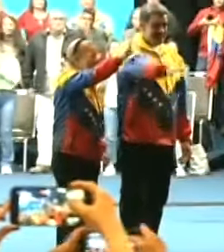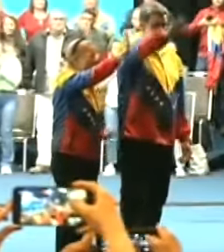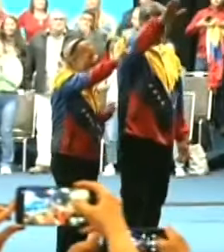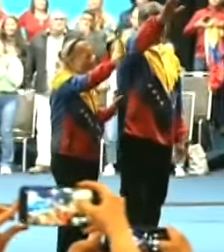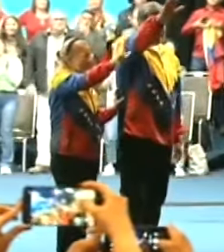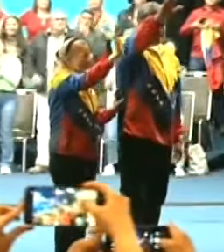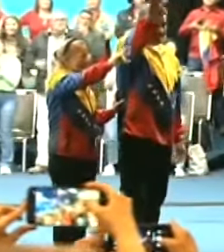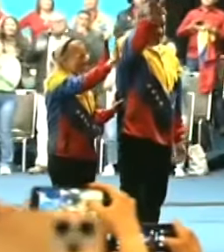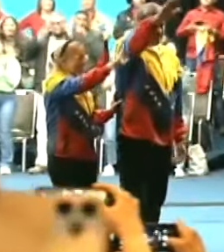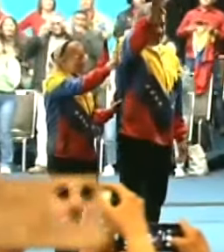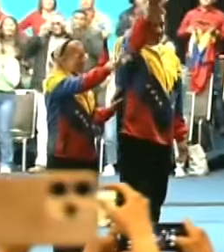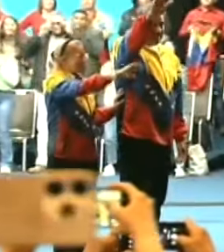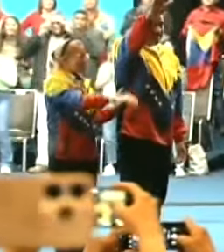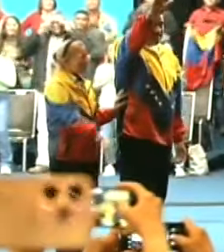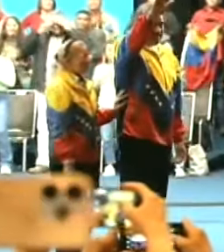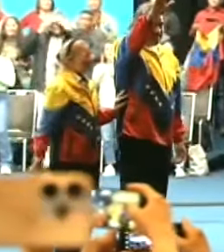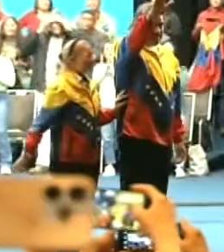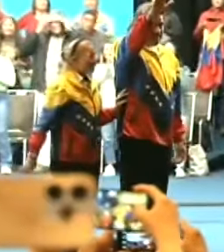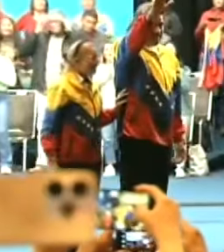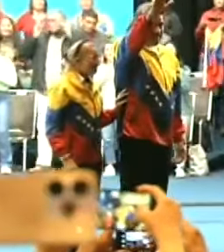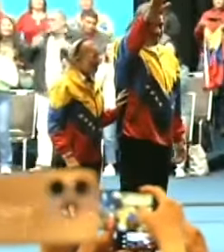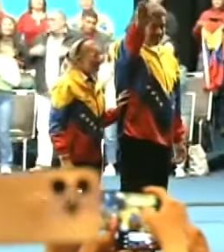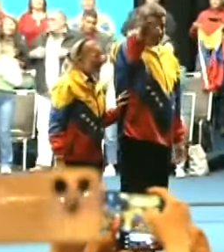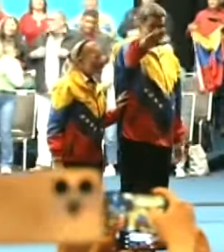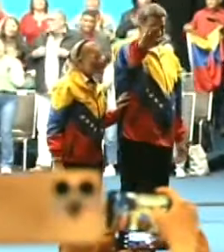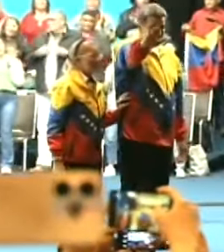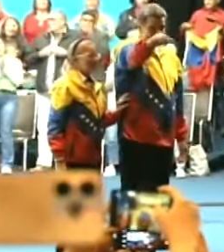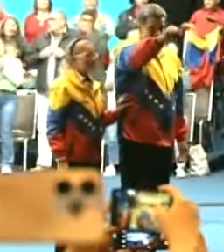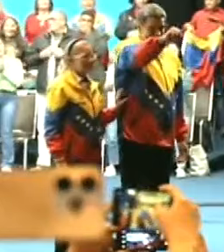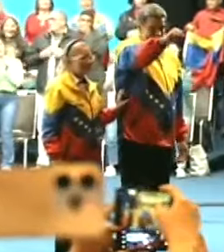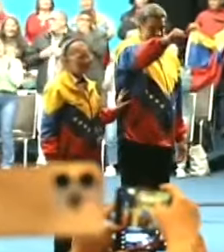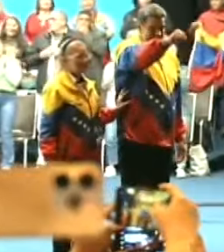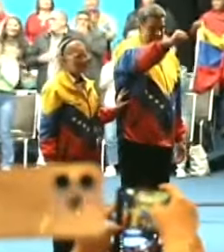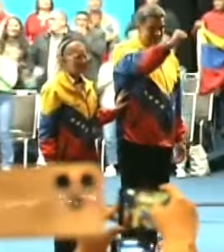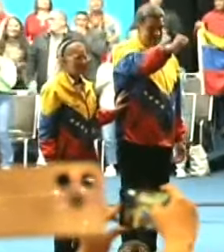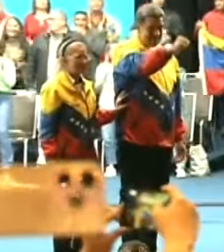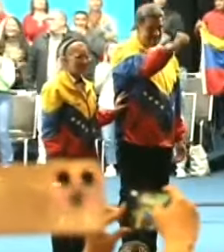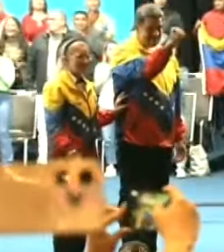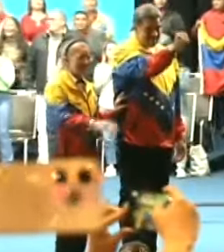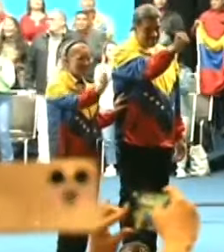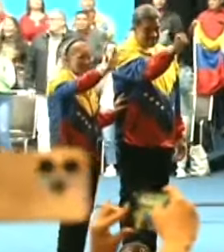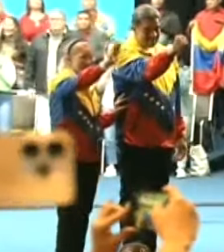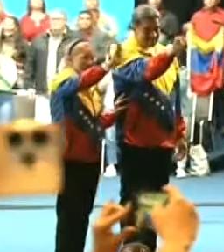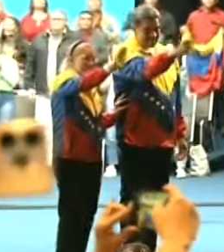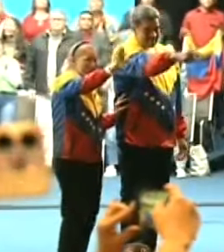La patria es una mujer y el regreso para amarla,